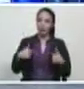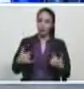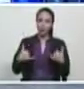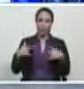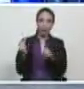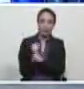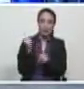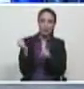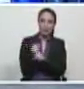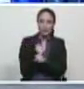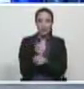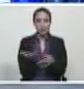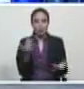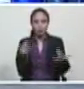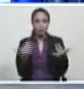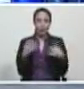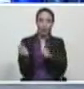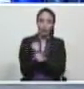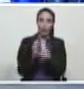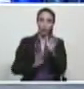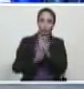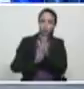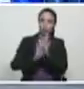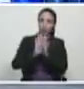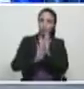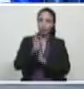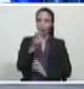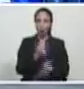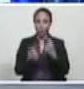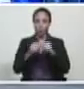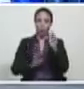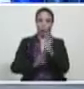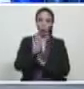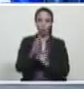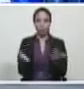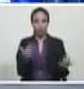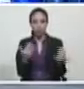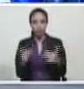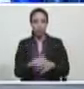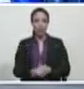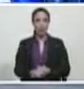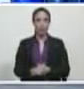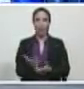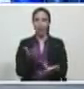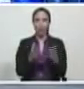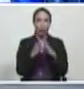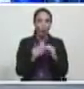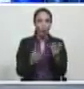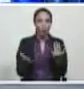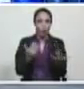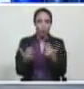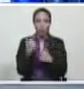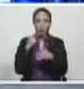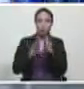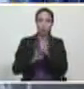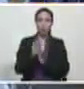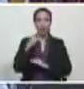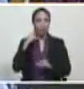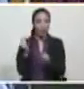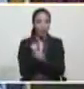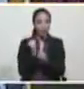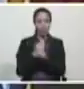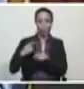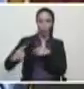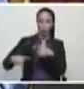trabajando, impulsando la agenda económica, impulsando la agenda social, trabajando todos los días